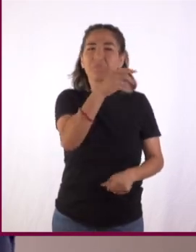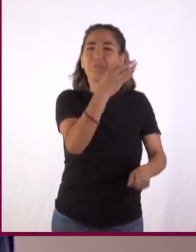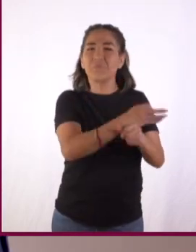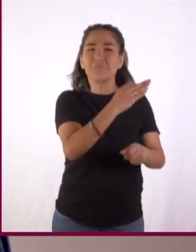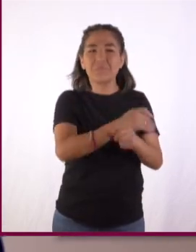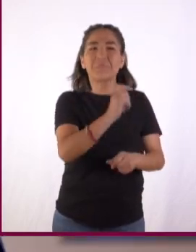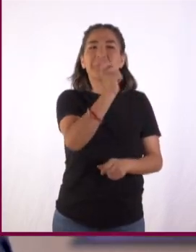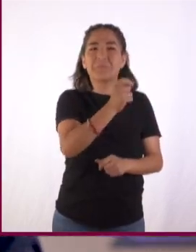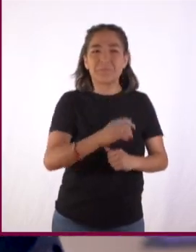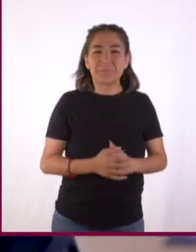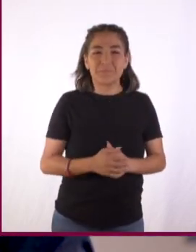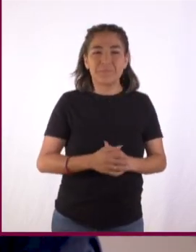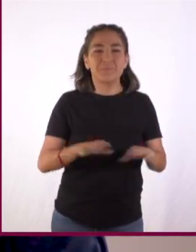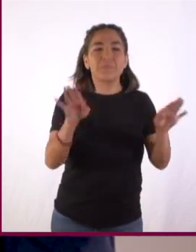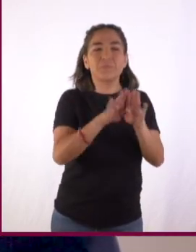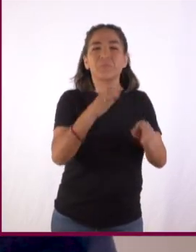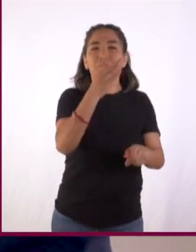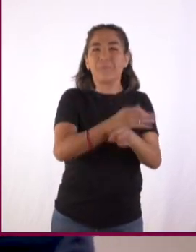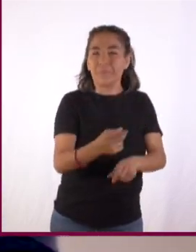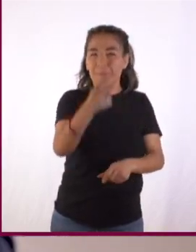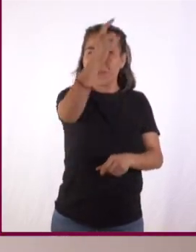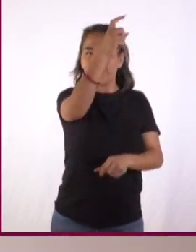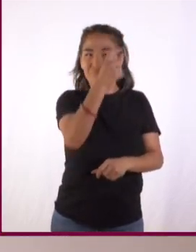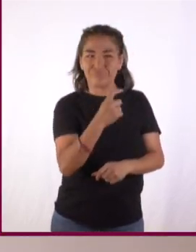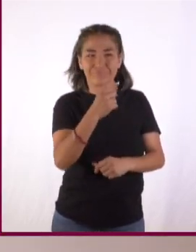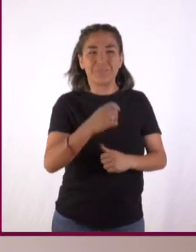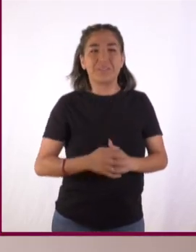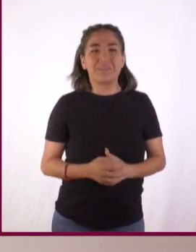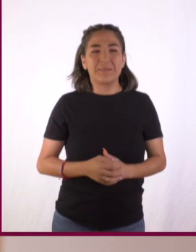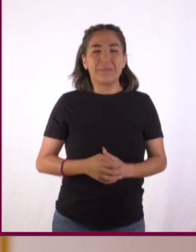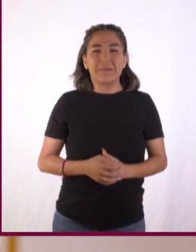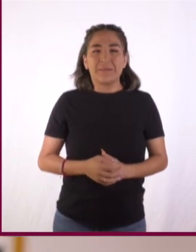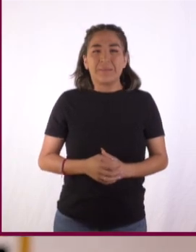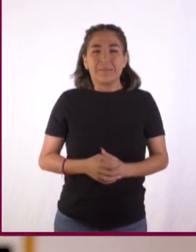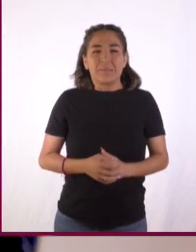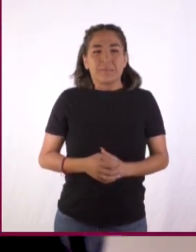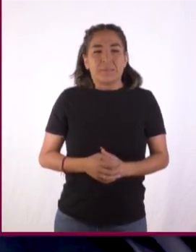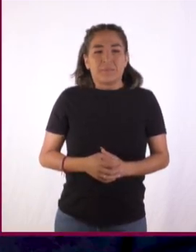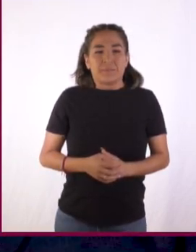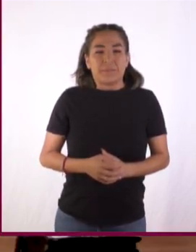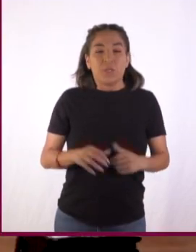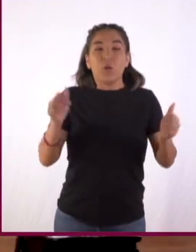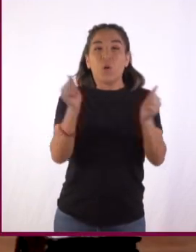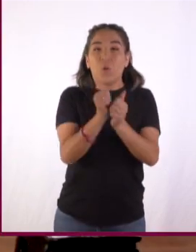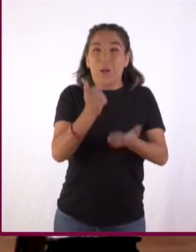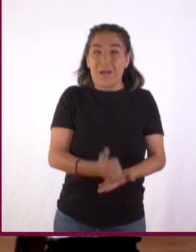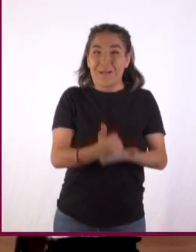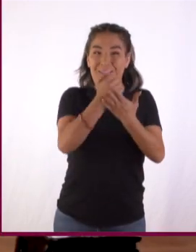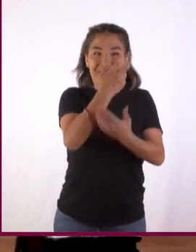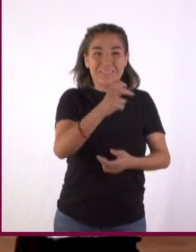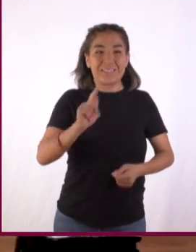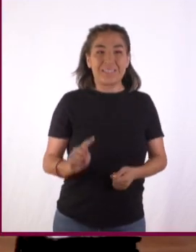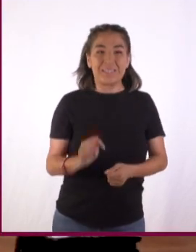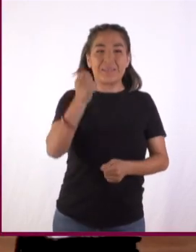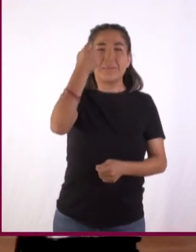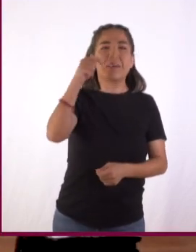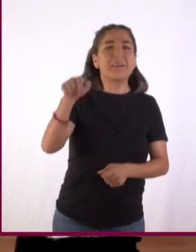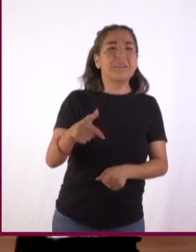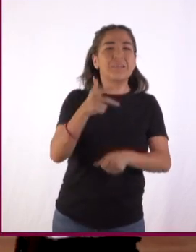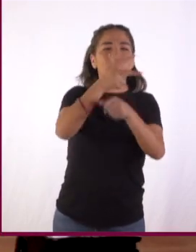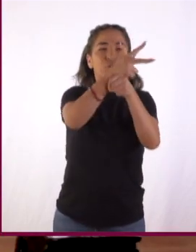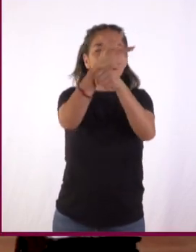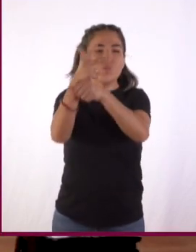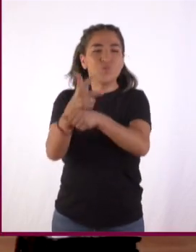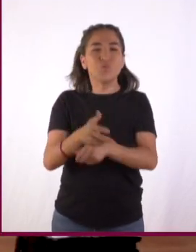el extremo que queda libre, vamos a atar, o en este caso colocar, nuestra cubeta. Con ayuda de la tecnología,